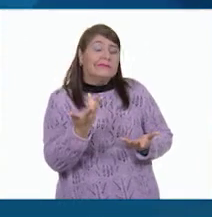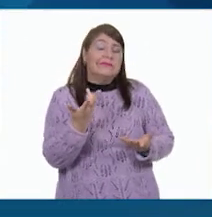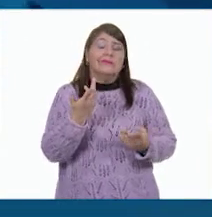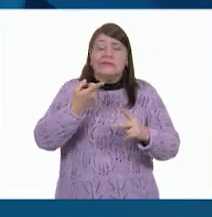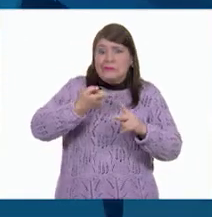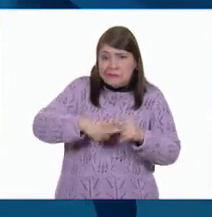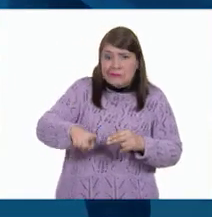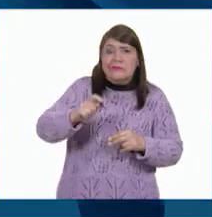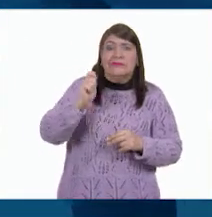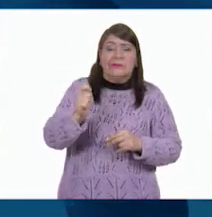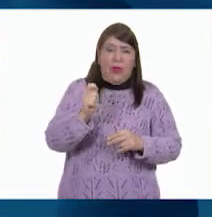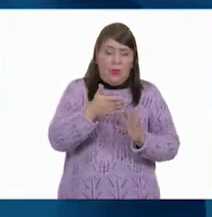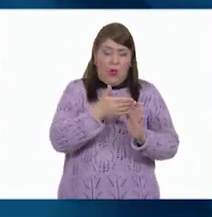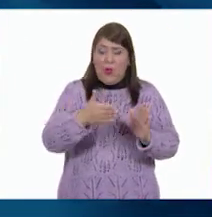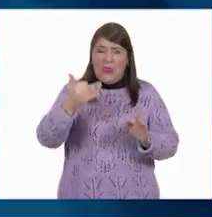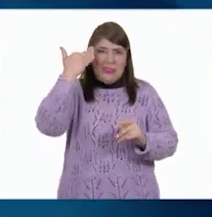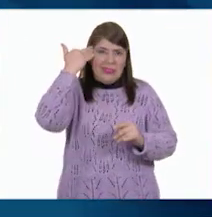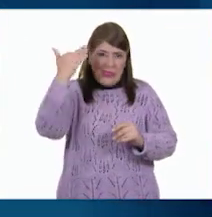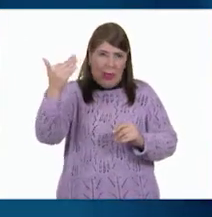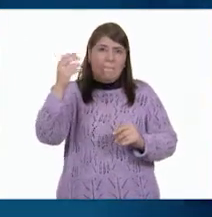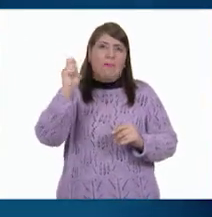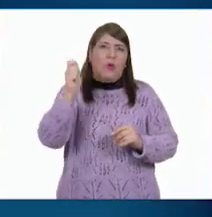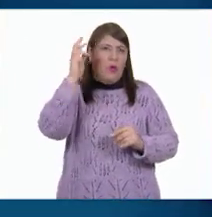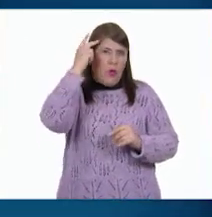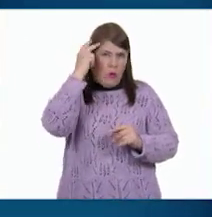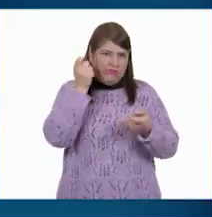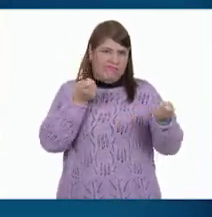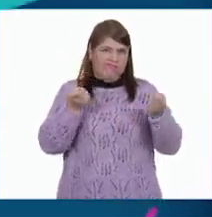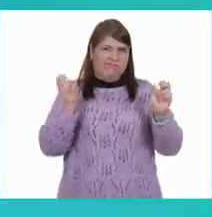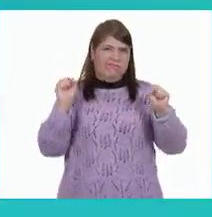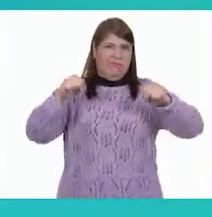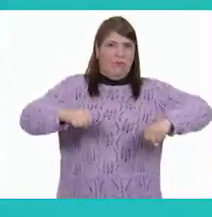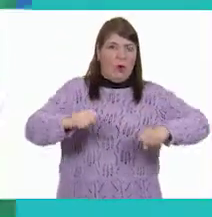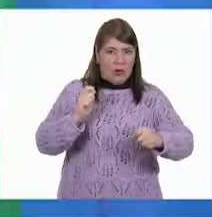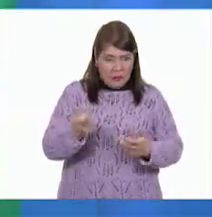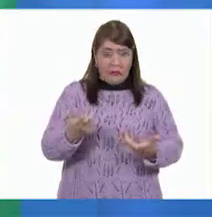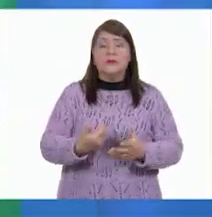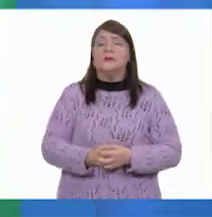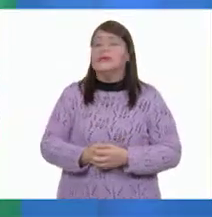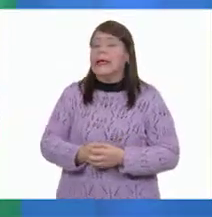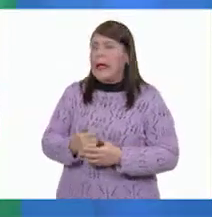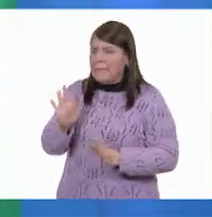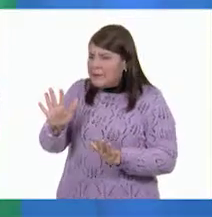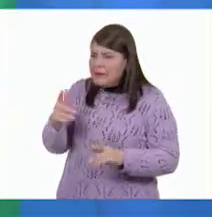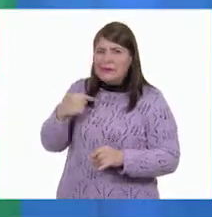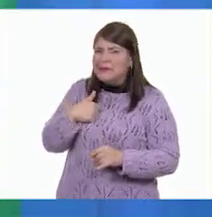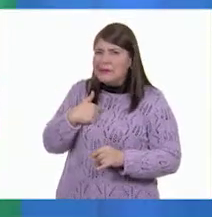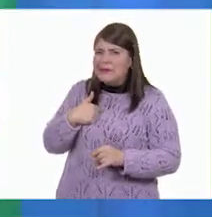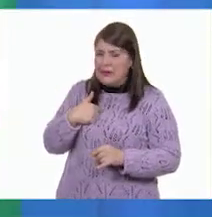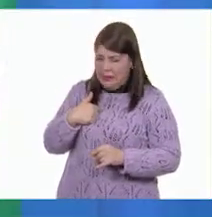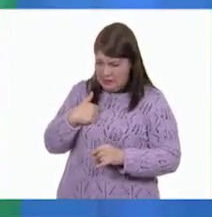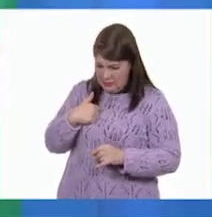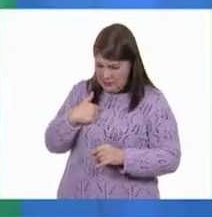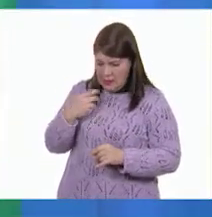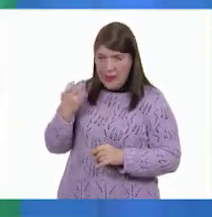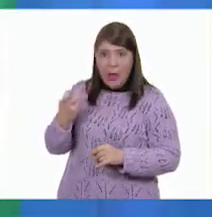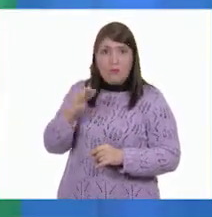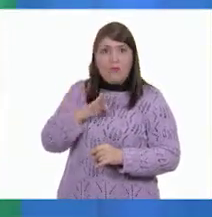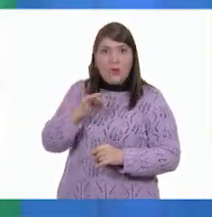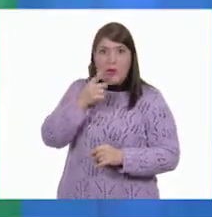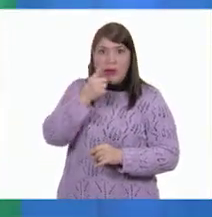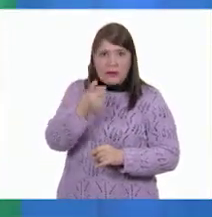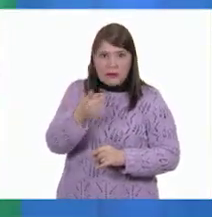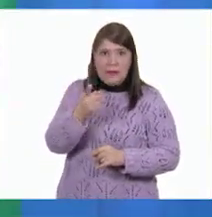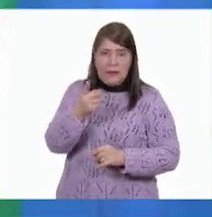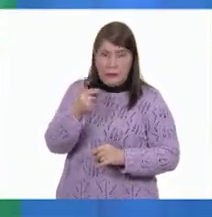del fin de la dictadura porfirista. A ver, maestra, entonces con esto podríamos decir que